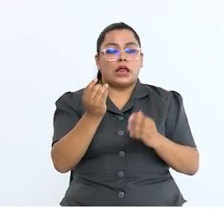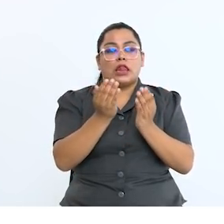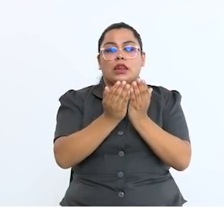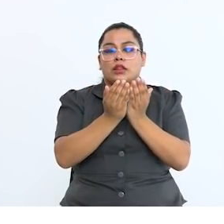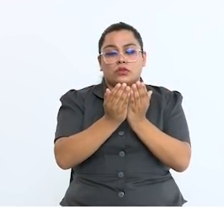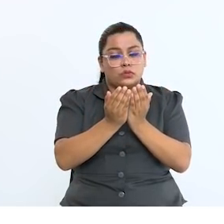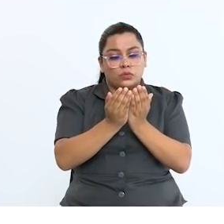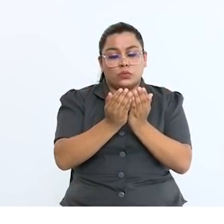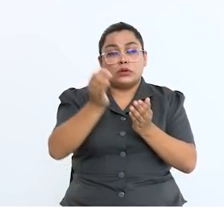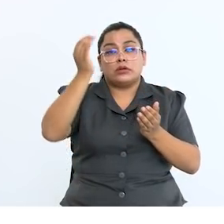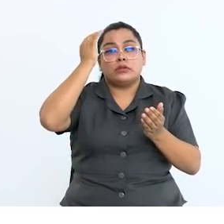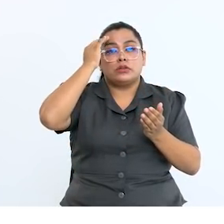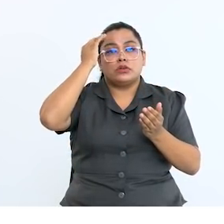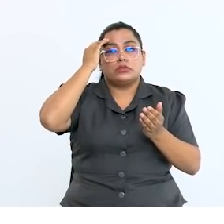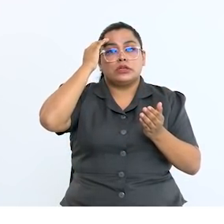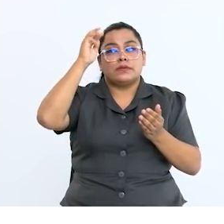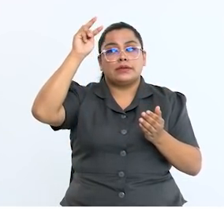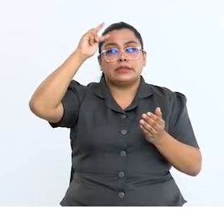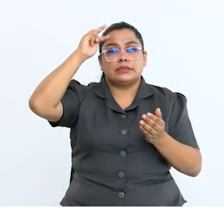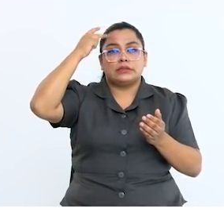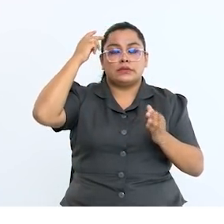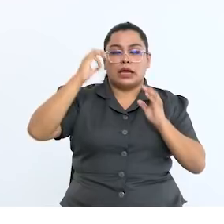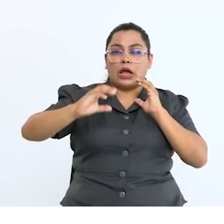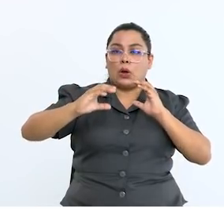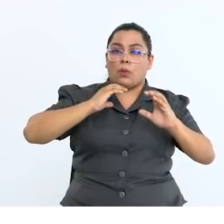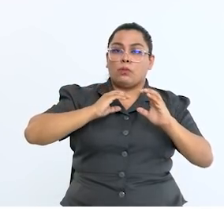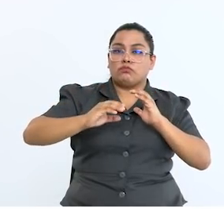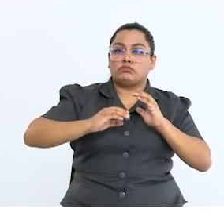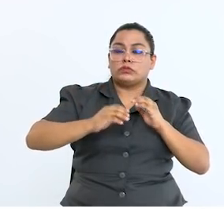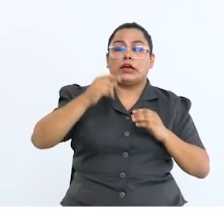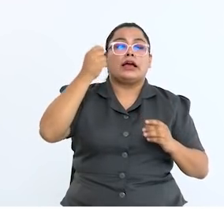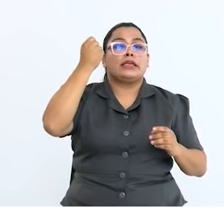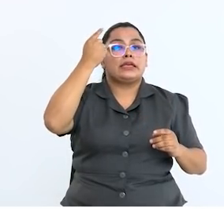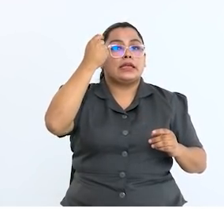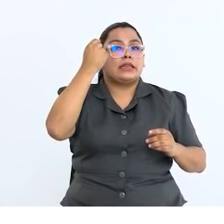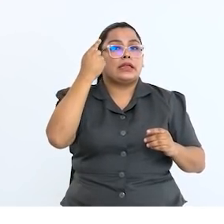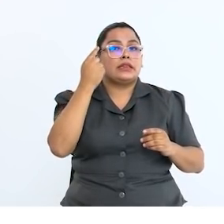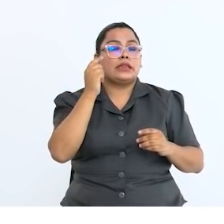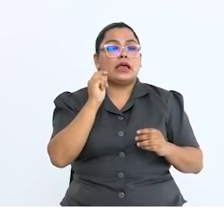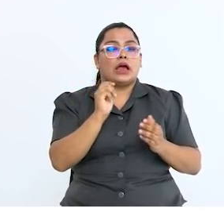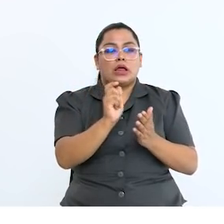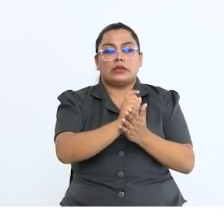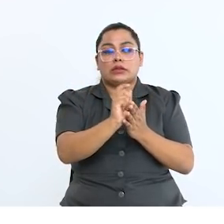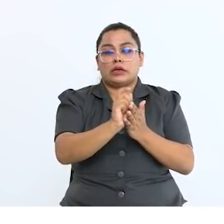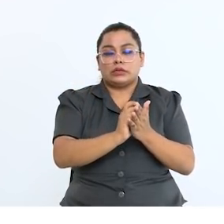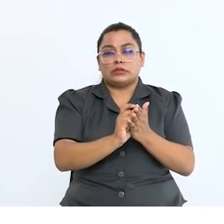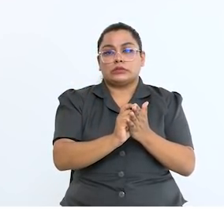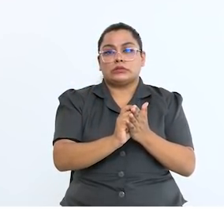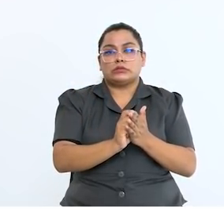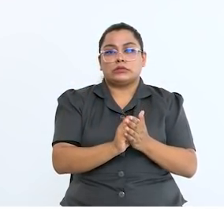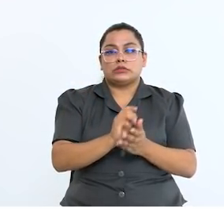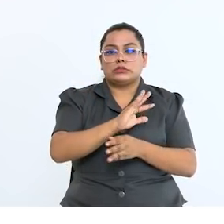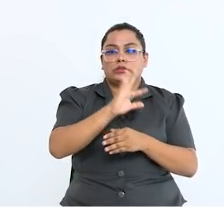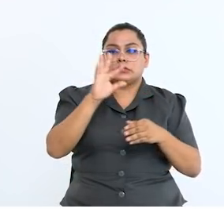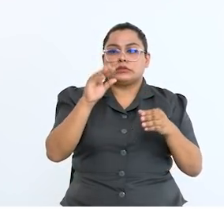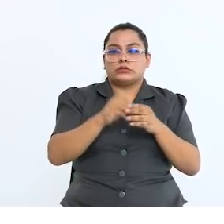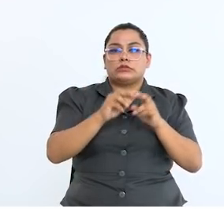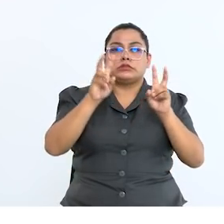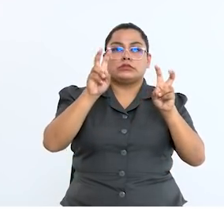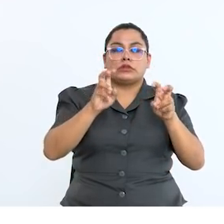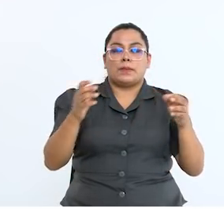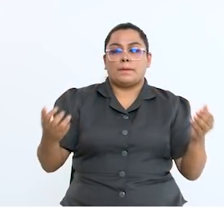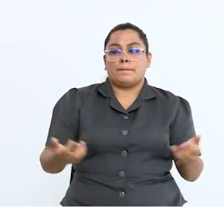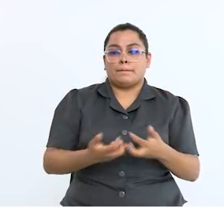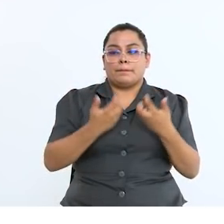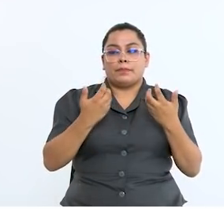amplían lecturas y los saberes referidos a la comunicación y la comprensión de textos digitales. Se incluyen